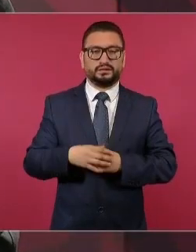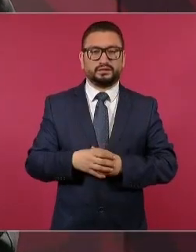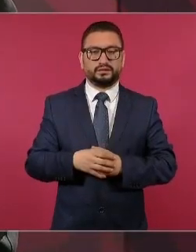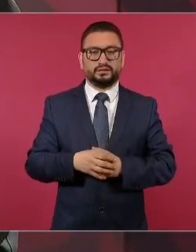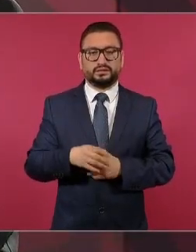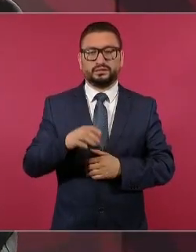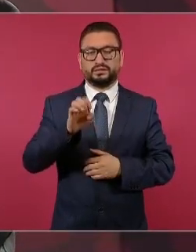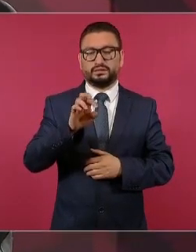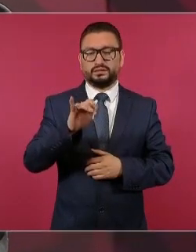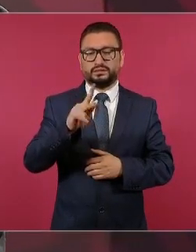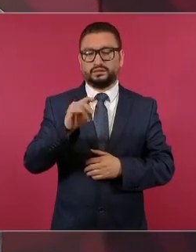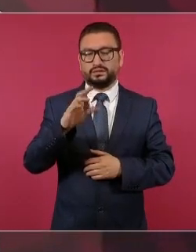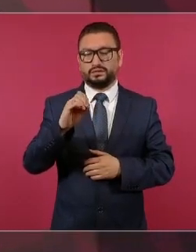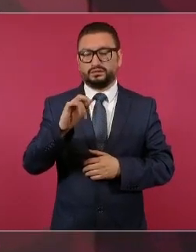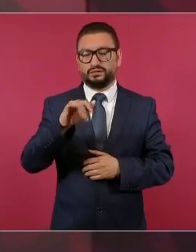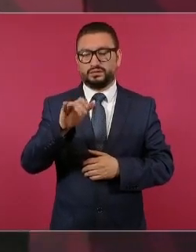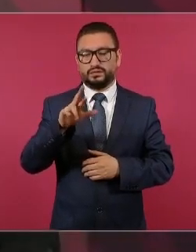Heriberto Jara.